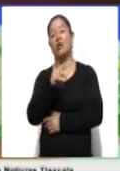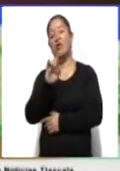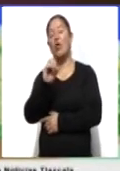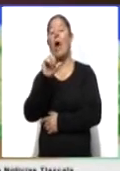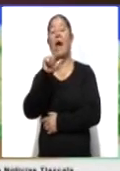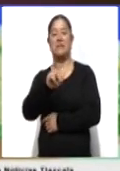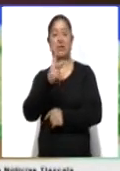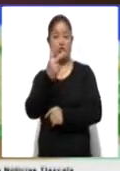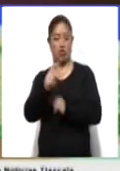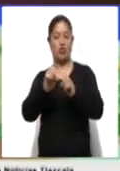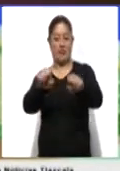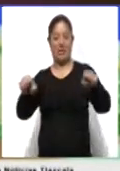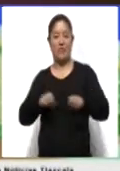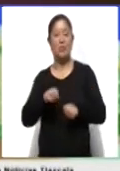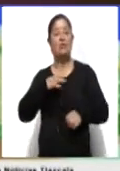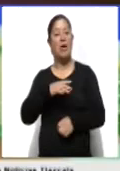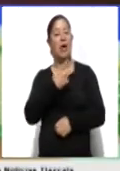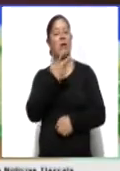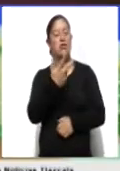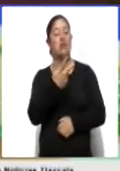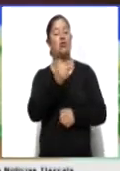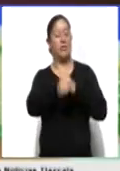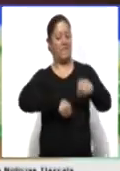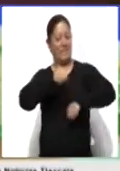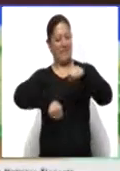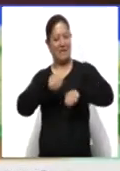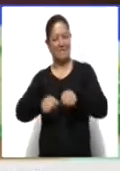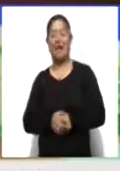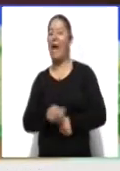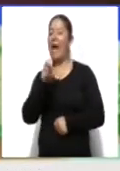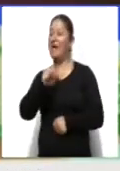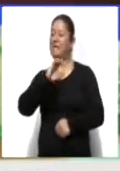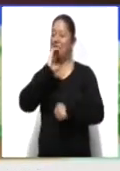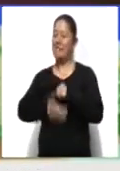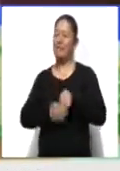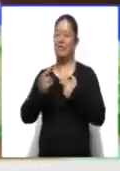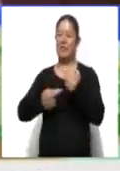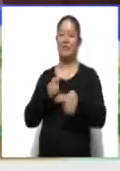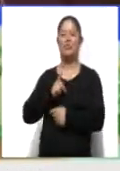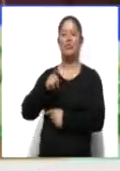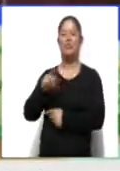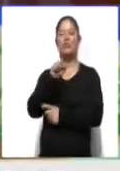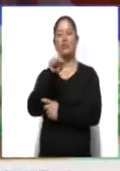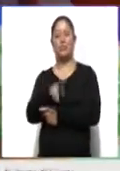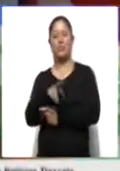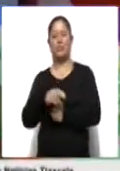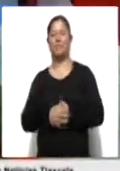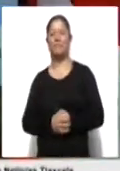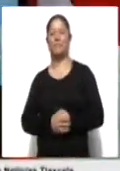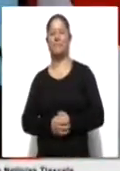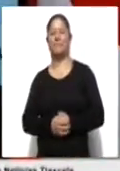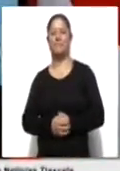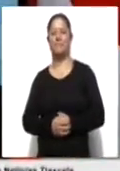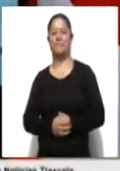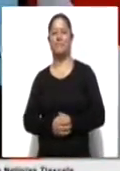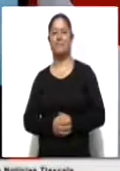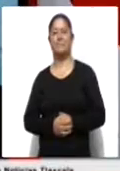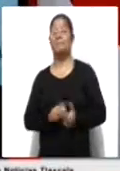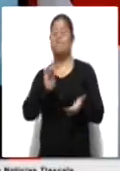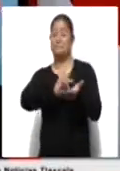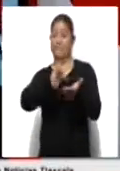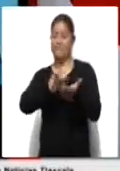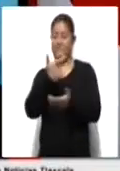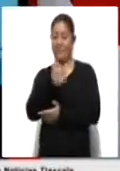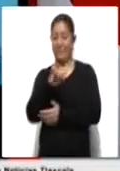estarán representados con 8 pedalistas. Con esta información culminamos este bloque. Regreso contigo, Susan Munguía. Muchas